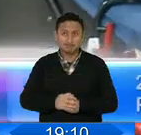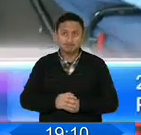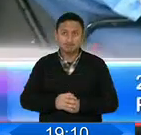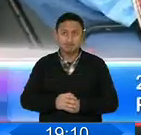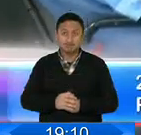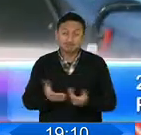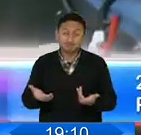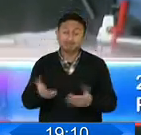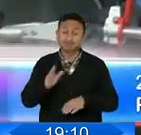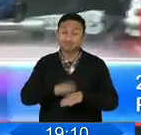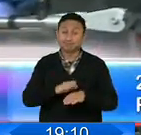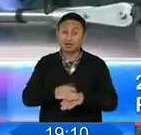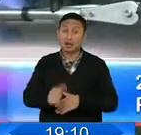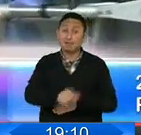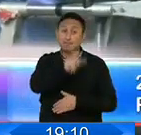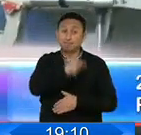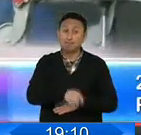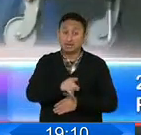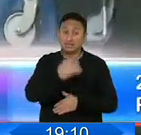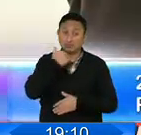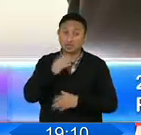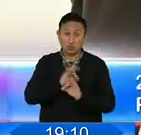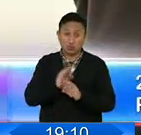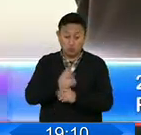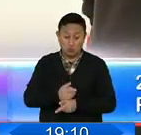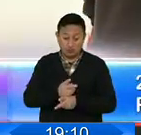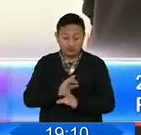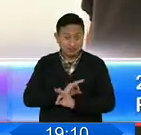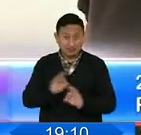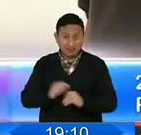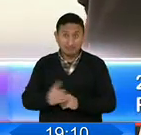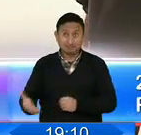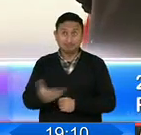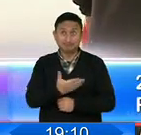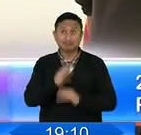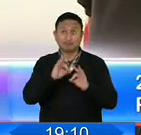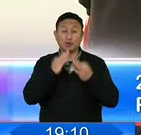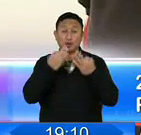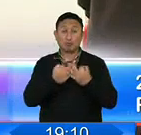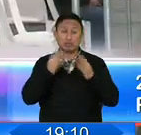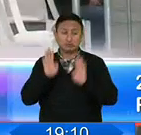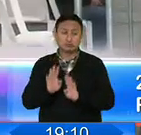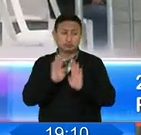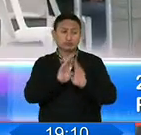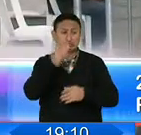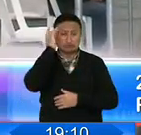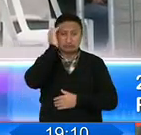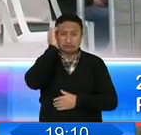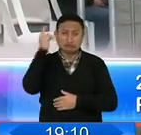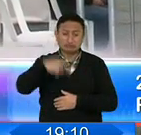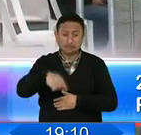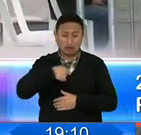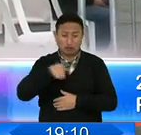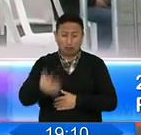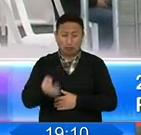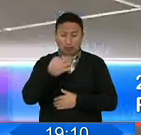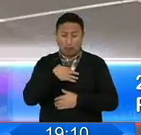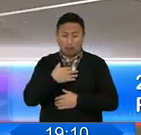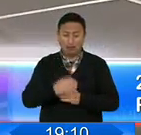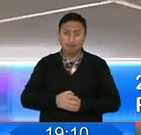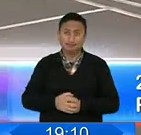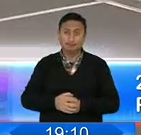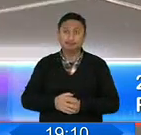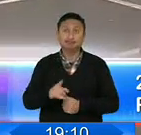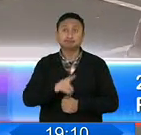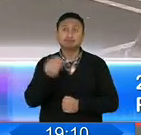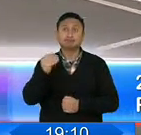indisciplina ciudadana está pasando factura. Varias familias acuden a las casas de salud preocupadas por los posibles contagios. Este joven